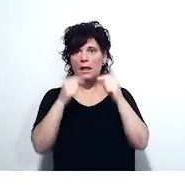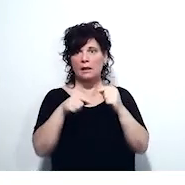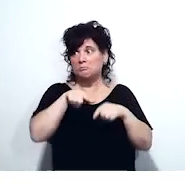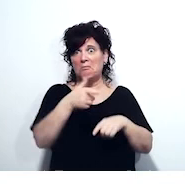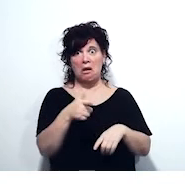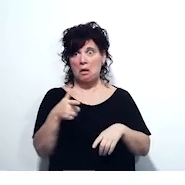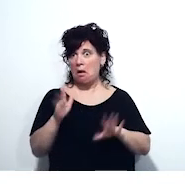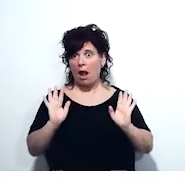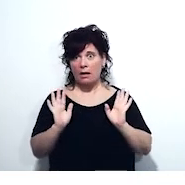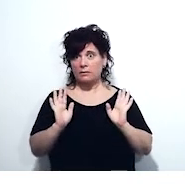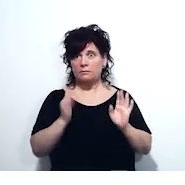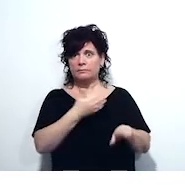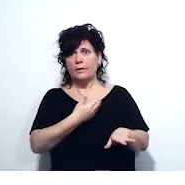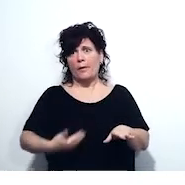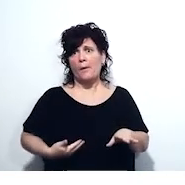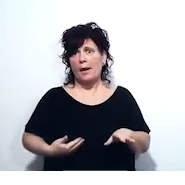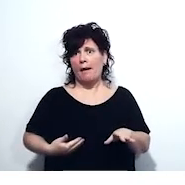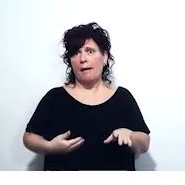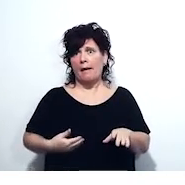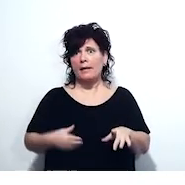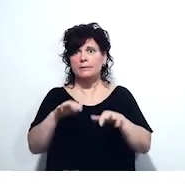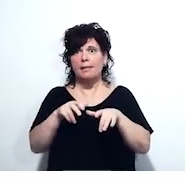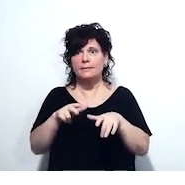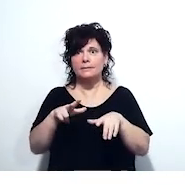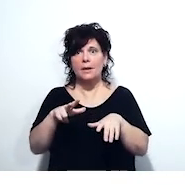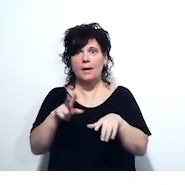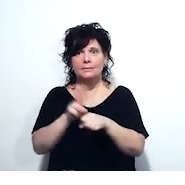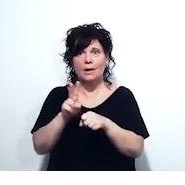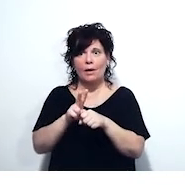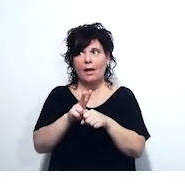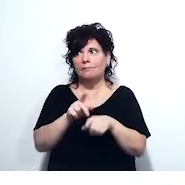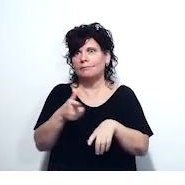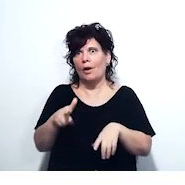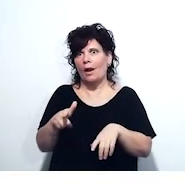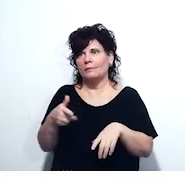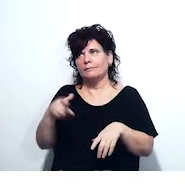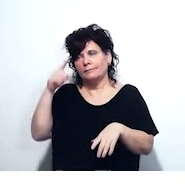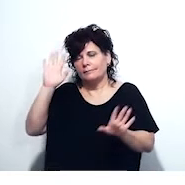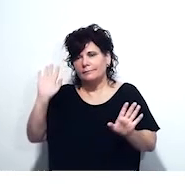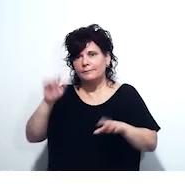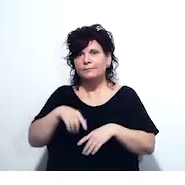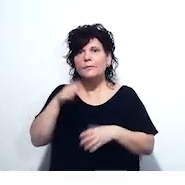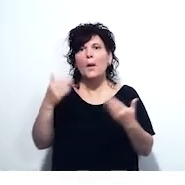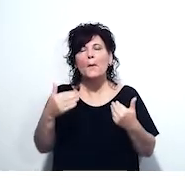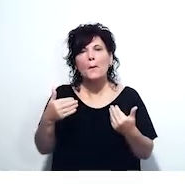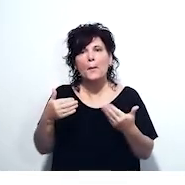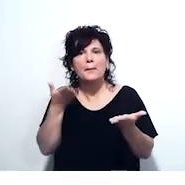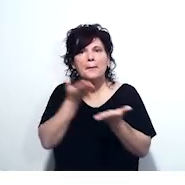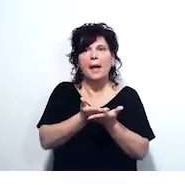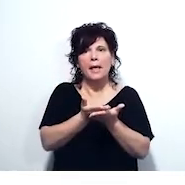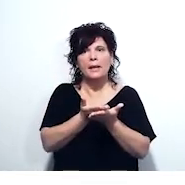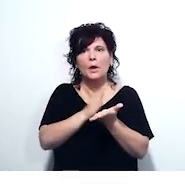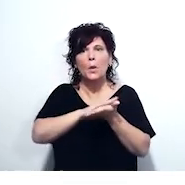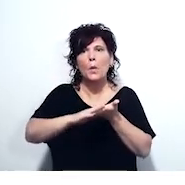no existe. Tampoco hay gobernanza de ciberseguridad. ¿Se imaginan lo que va a costar llegar a esta gobernanza de datos? Y puede requerir la creación de un